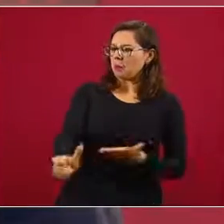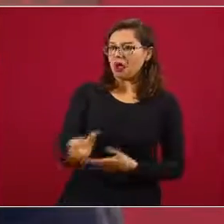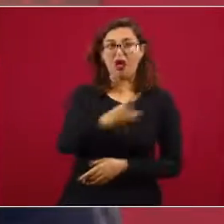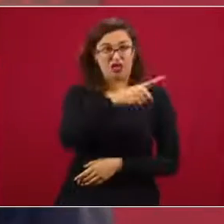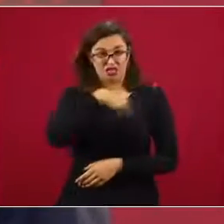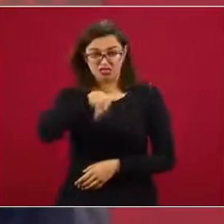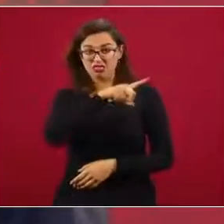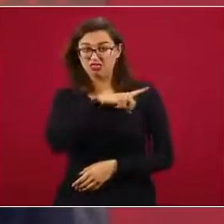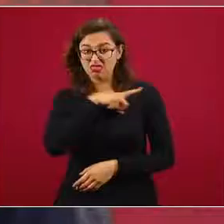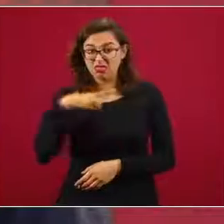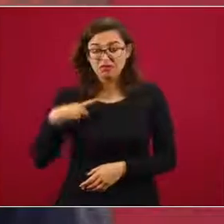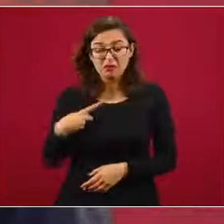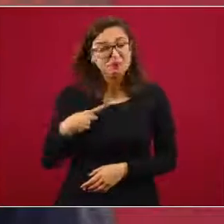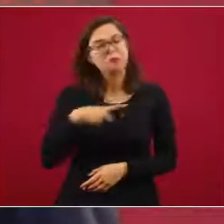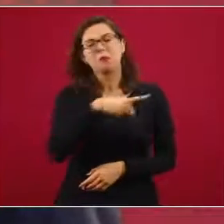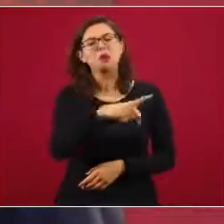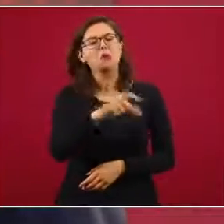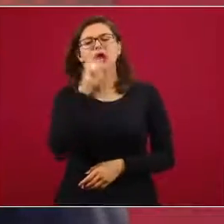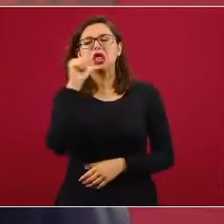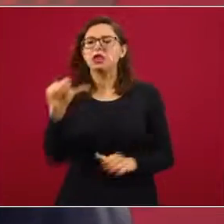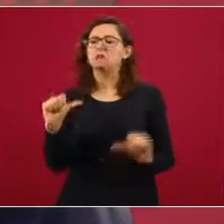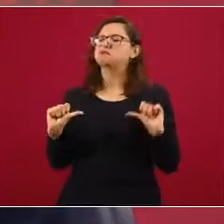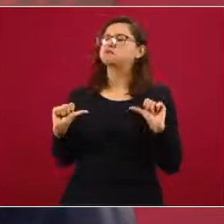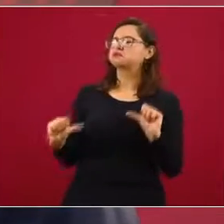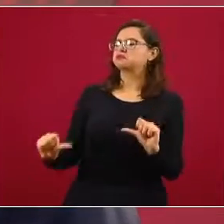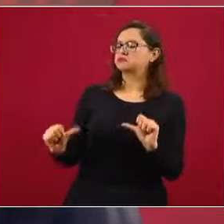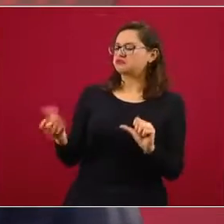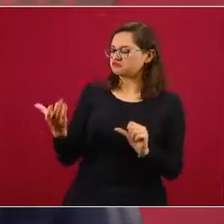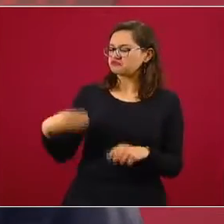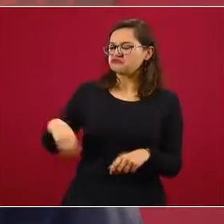de impuestos. No pagaban.